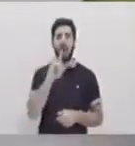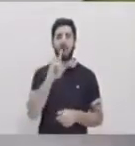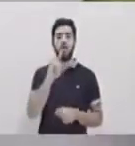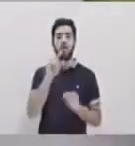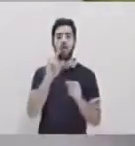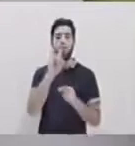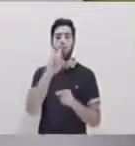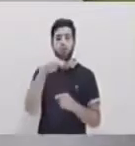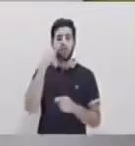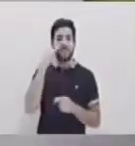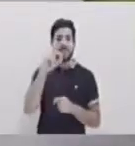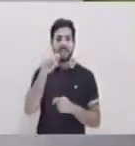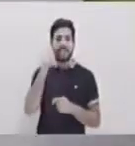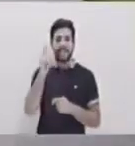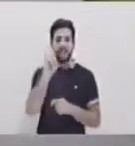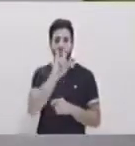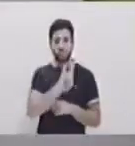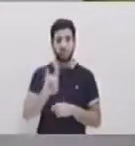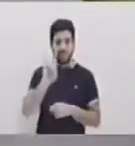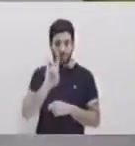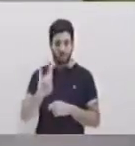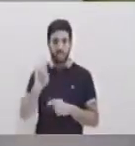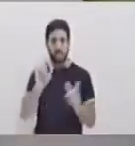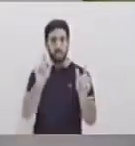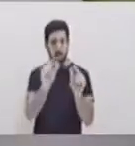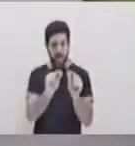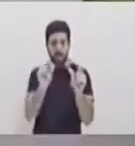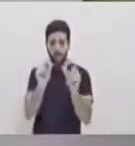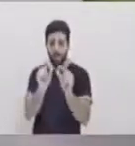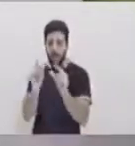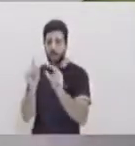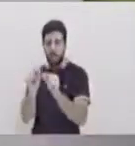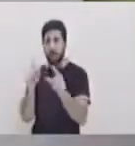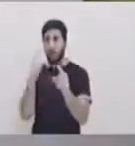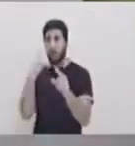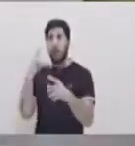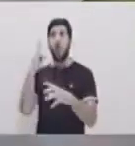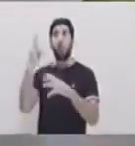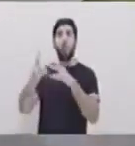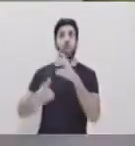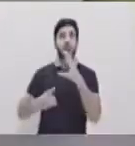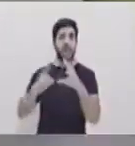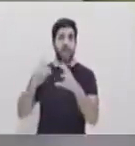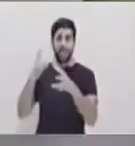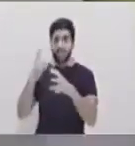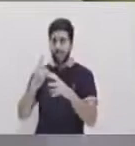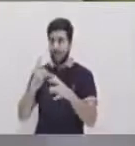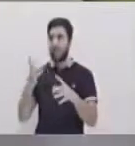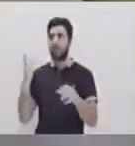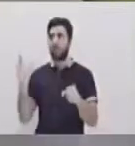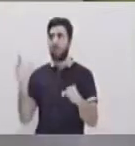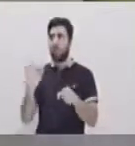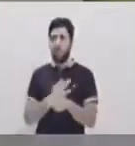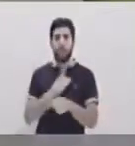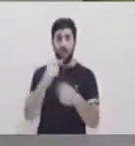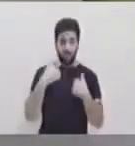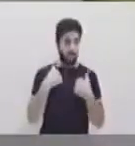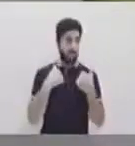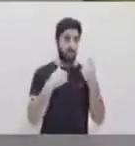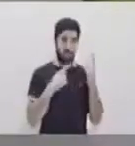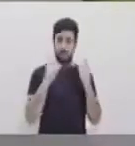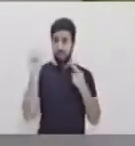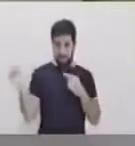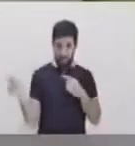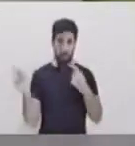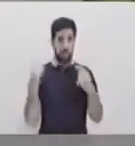unidades muy pequeñitas. Bueno, de hecho, todo lo que está en el universo, incluyéndonos a ti, André,